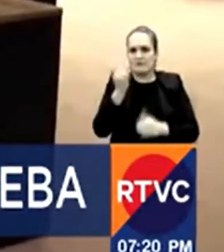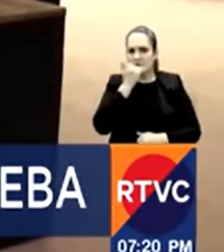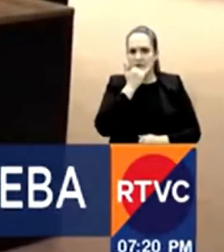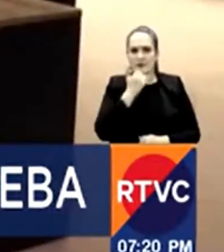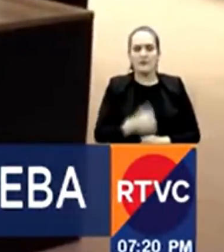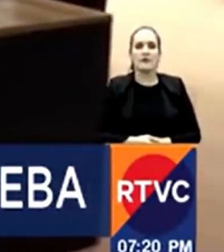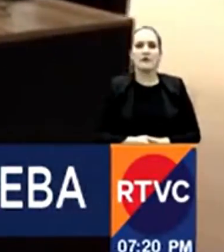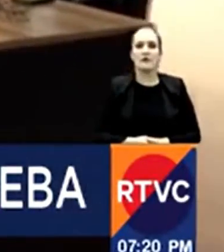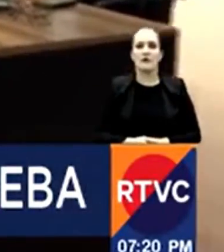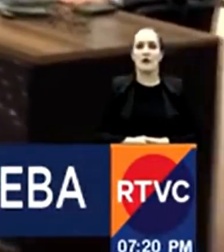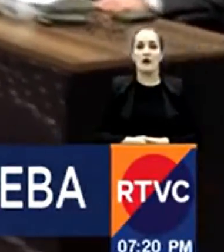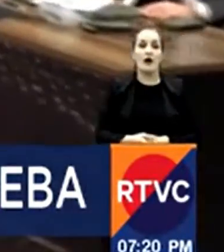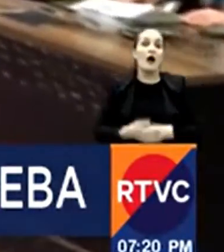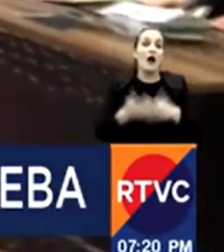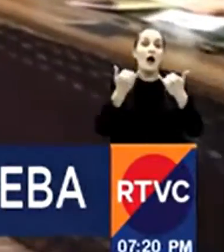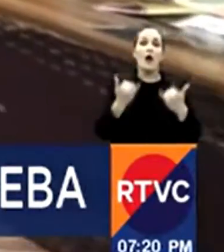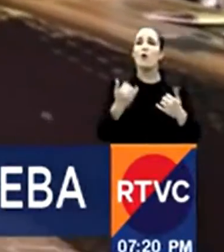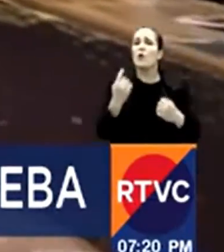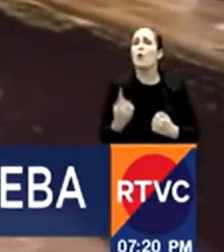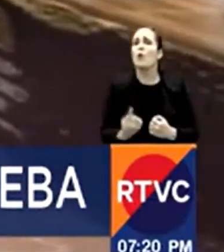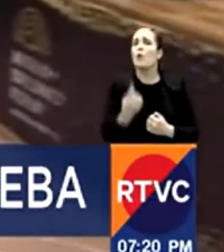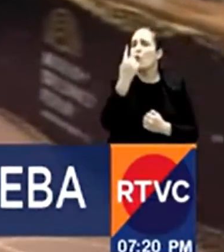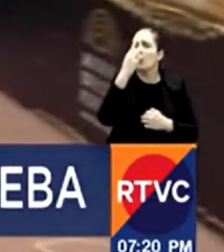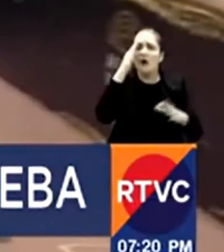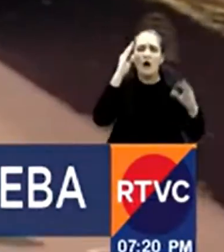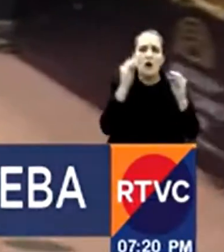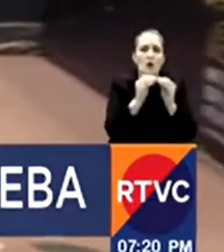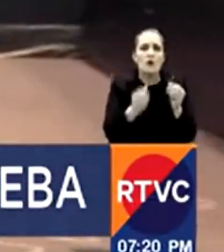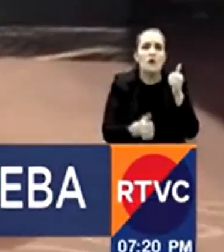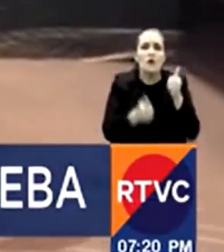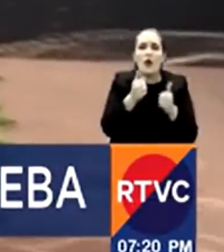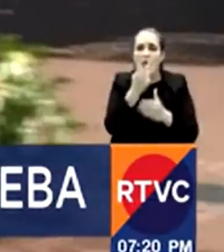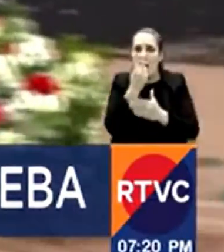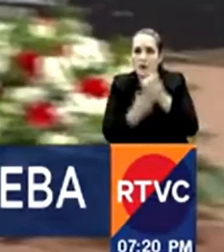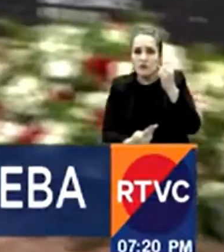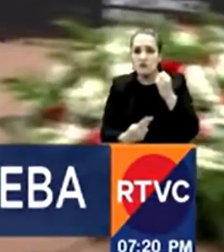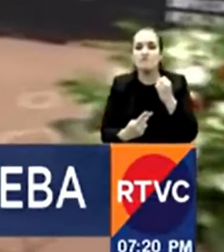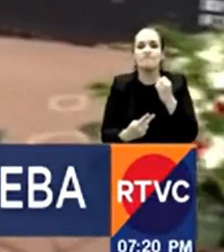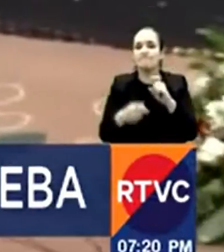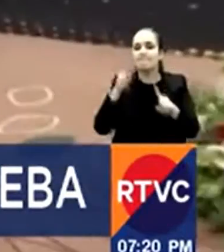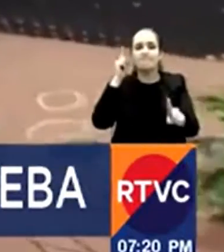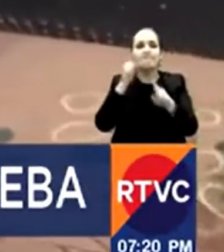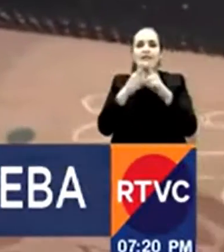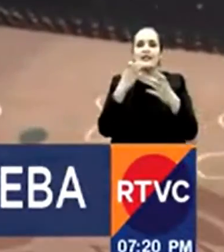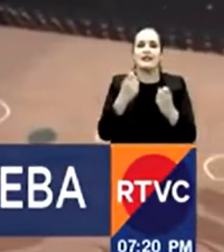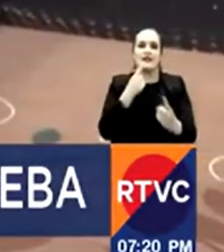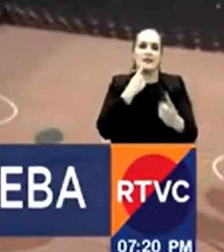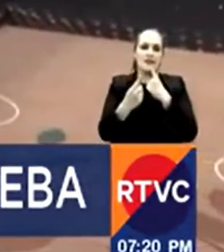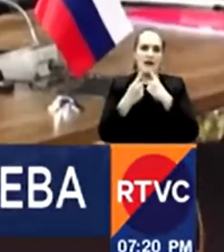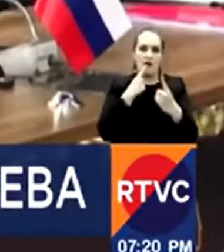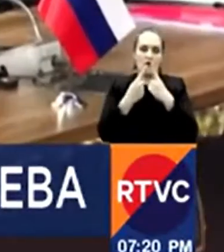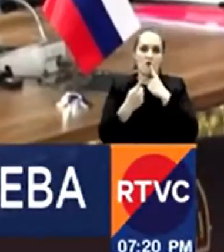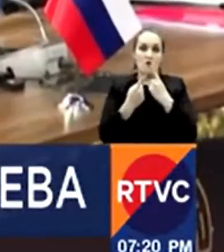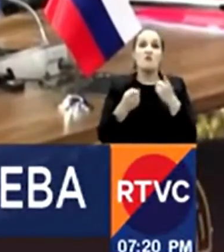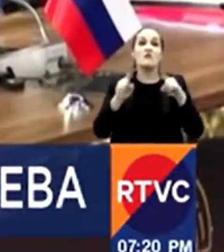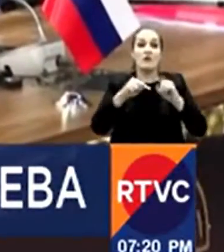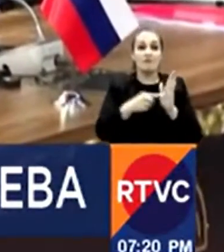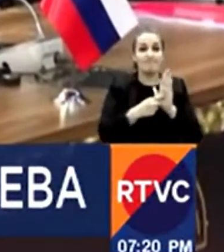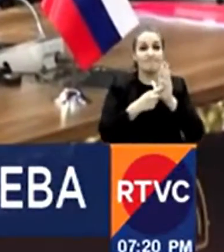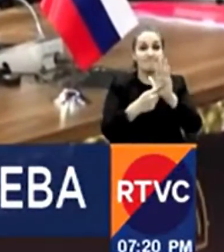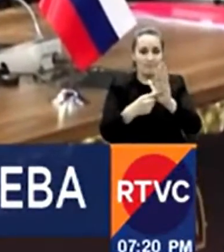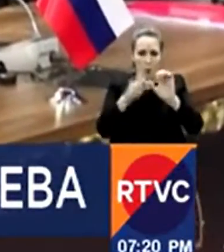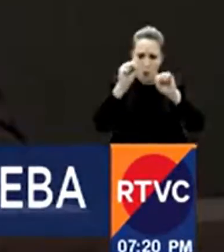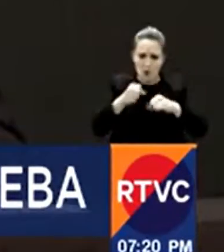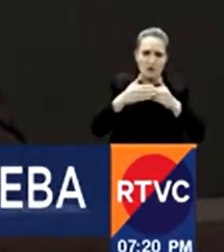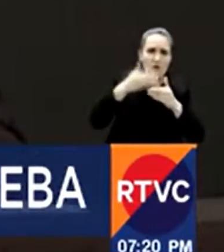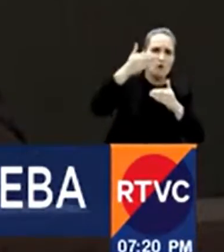A pesar de ello, el único punto coincidente de las partes fue la vocación de mantener el diálogo y sobre la mesa quedó un encuentro de